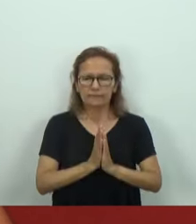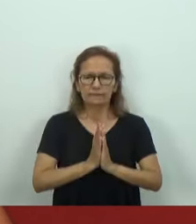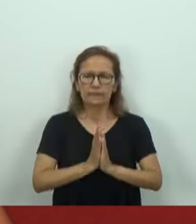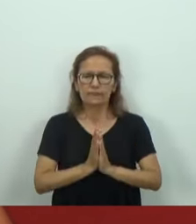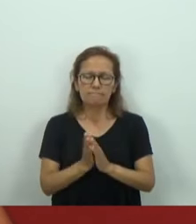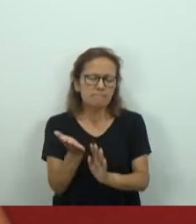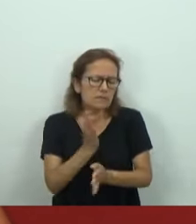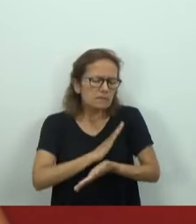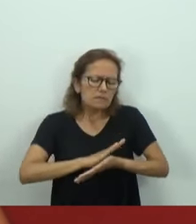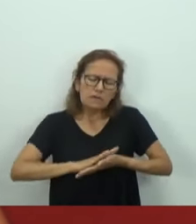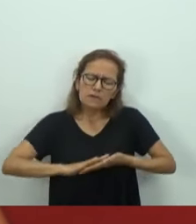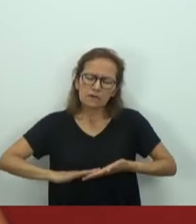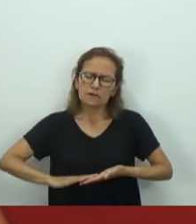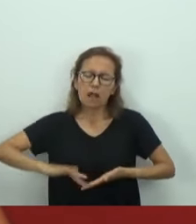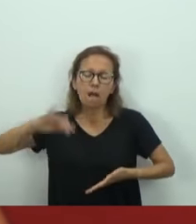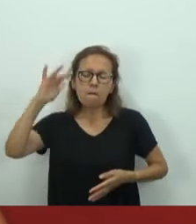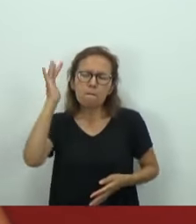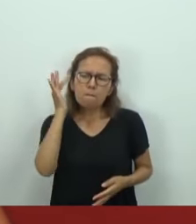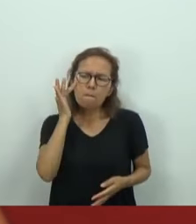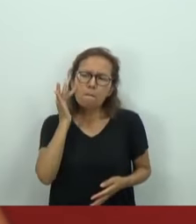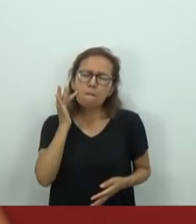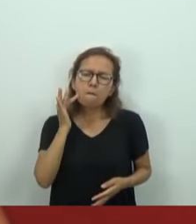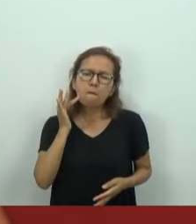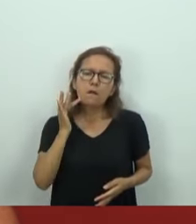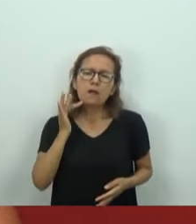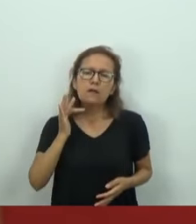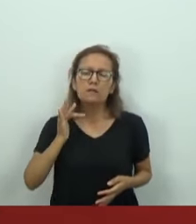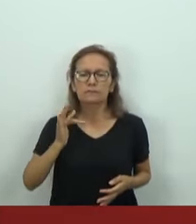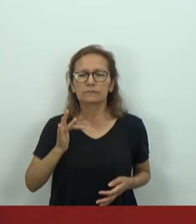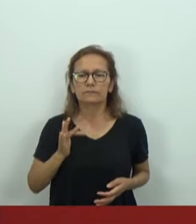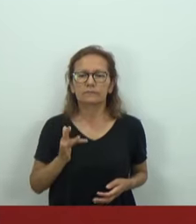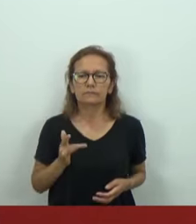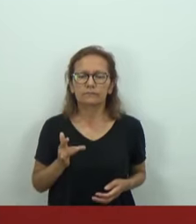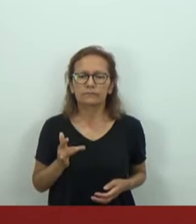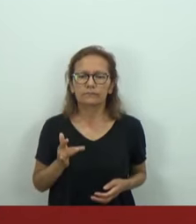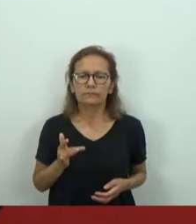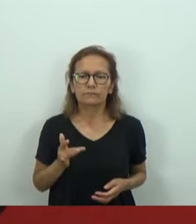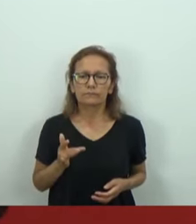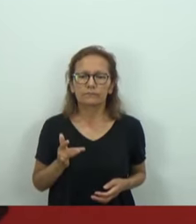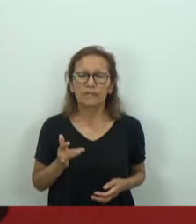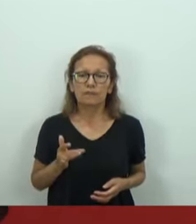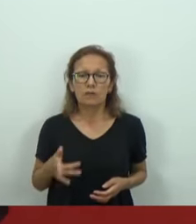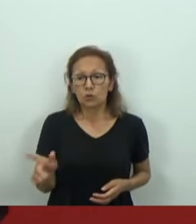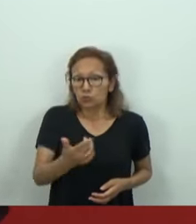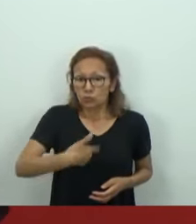eterna, era purificada, era pura, era lo que no nos podemos imaginar.